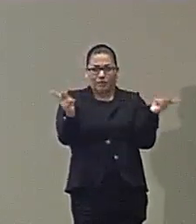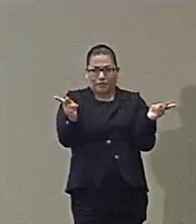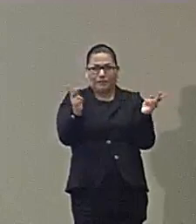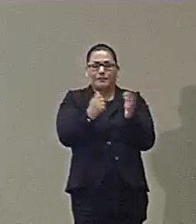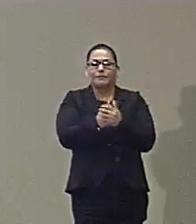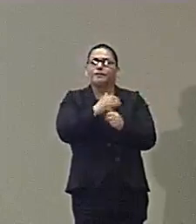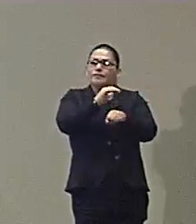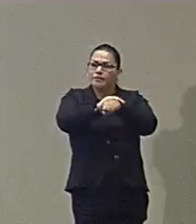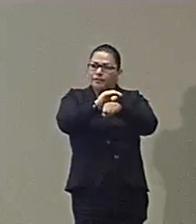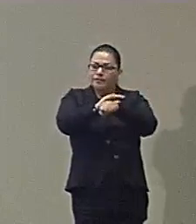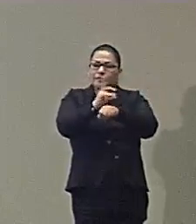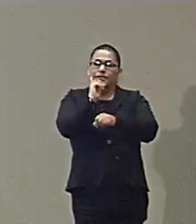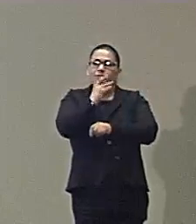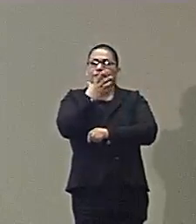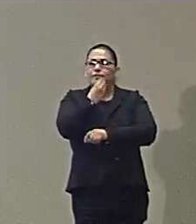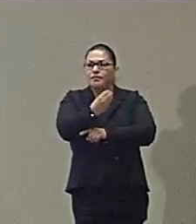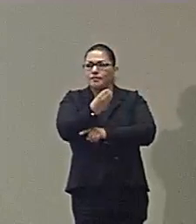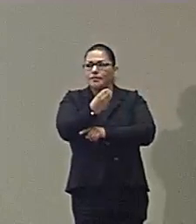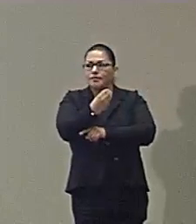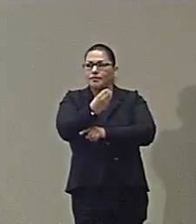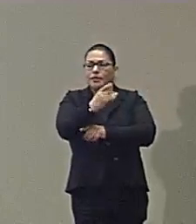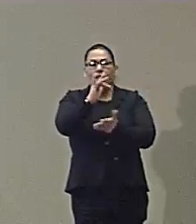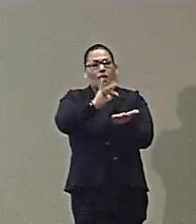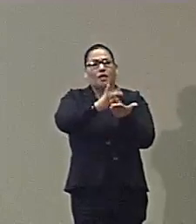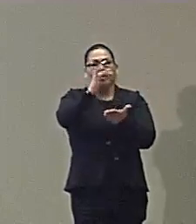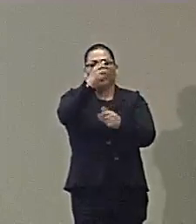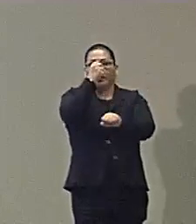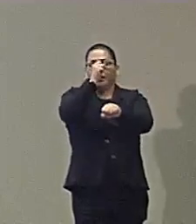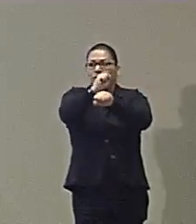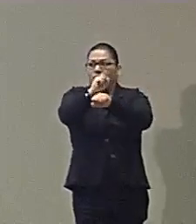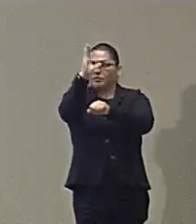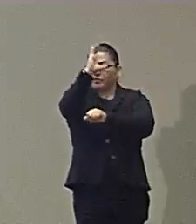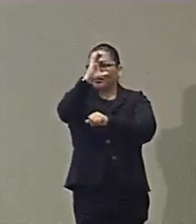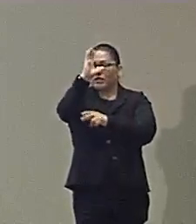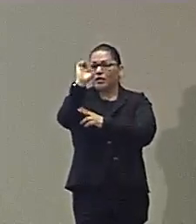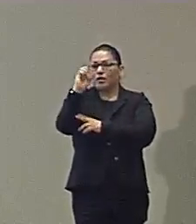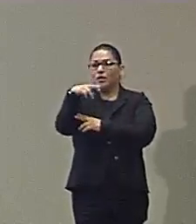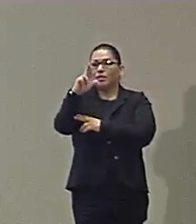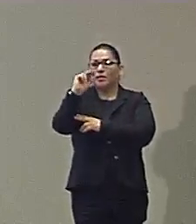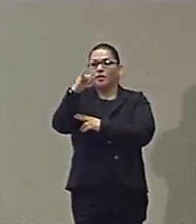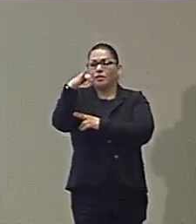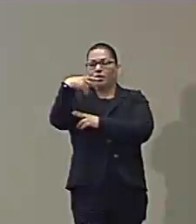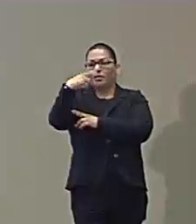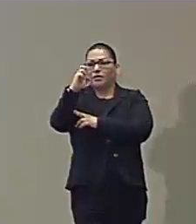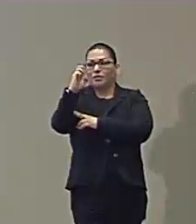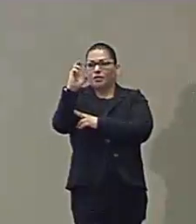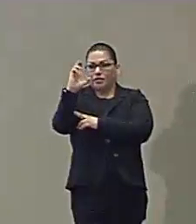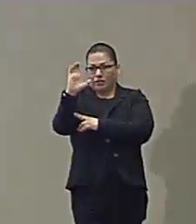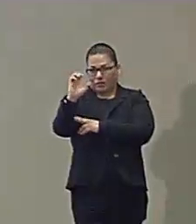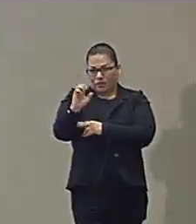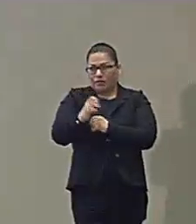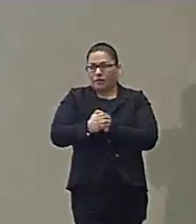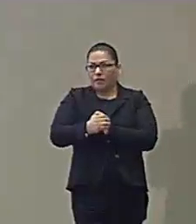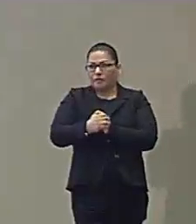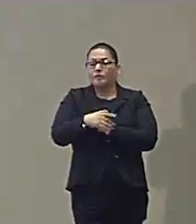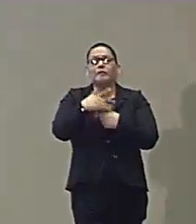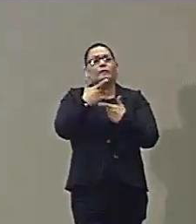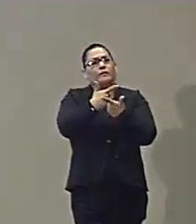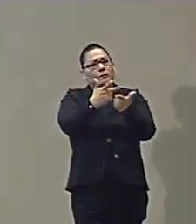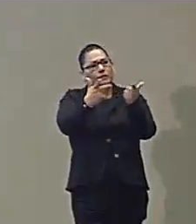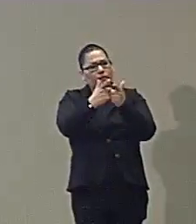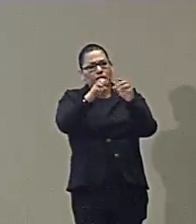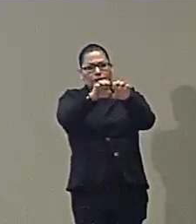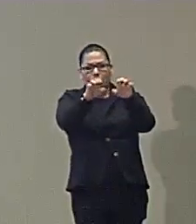amigas agradezco al secretario de turismo enrique de la madrid así como al equipo de trabajo